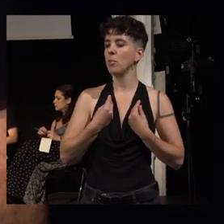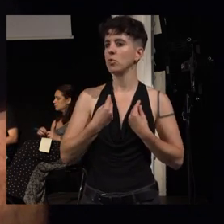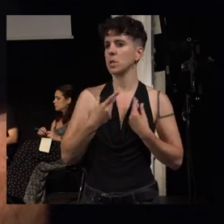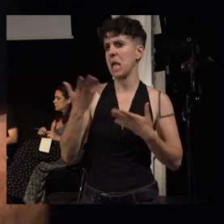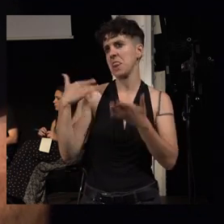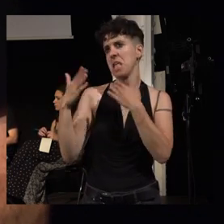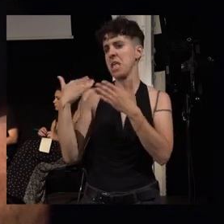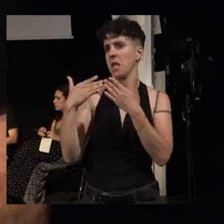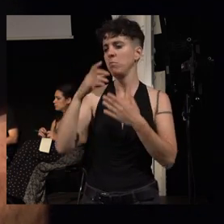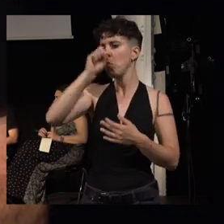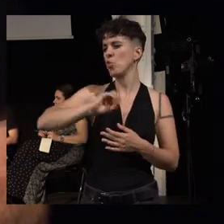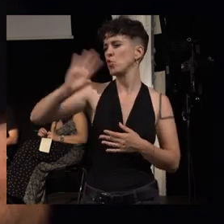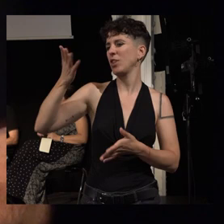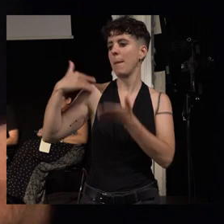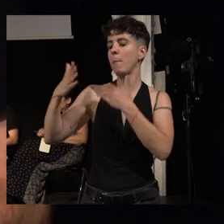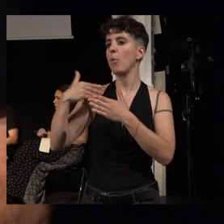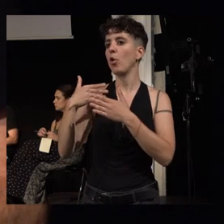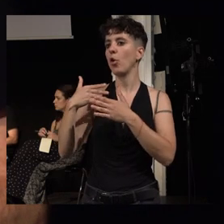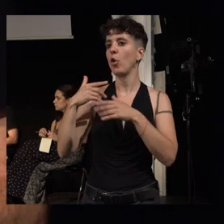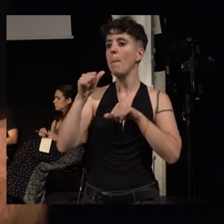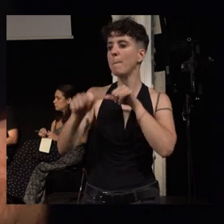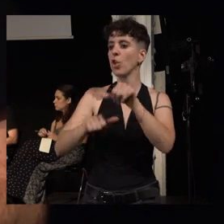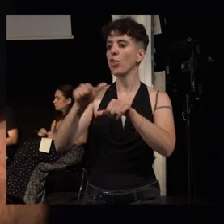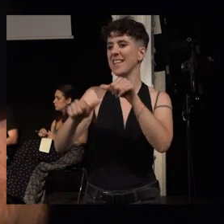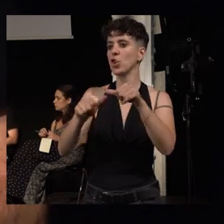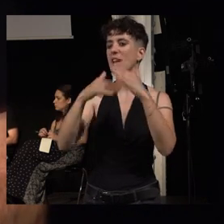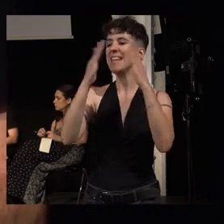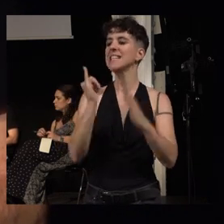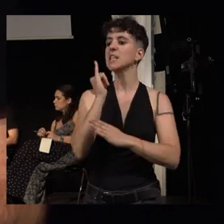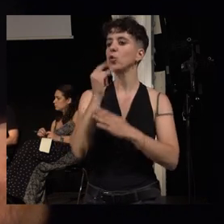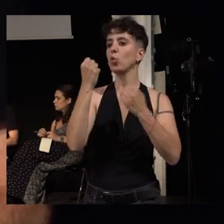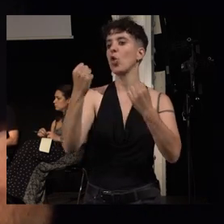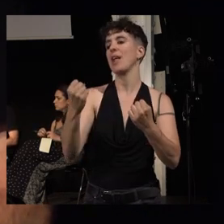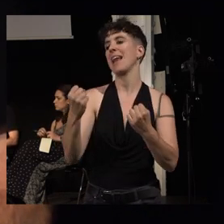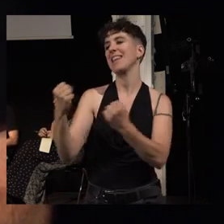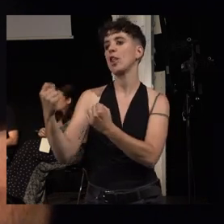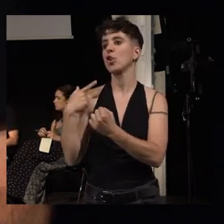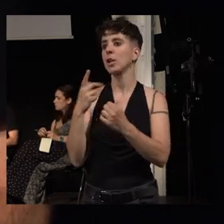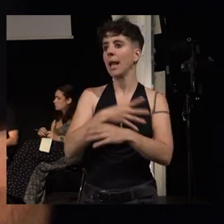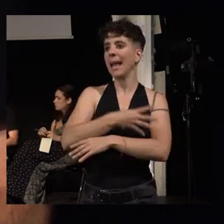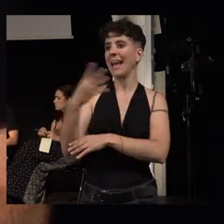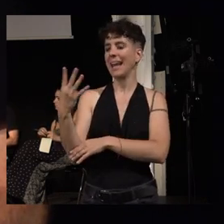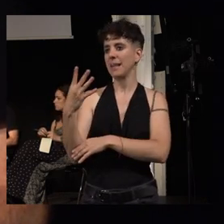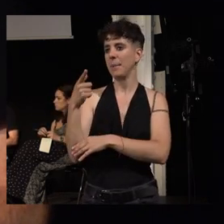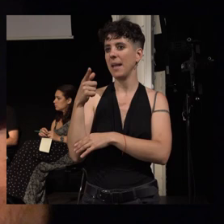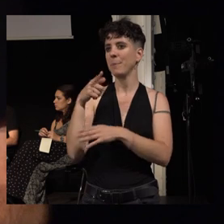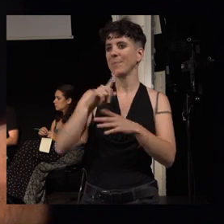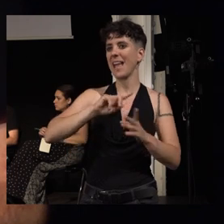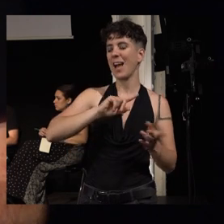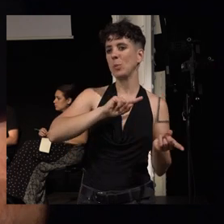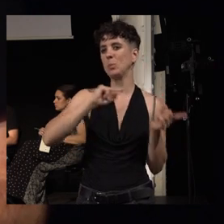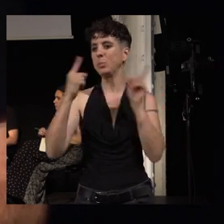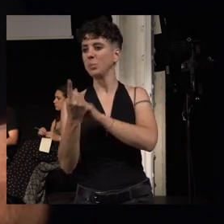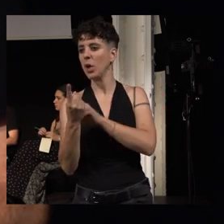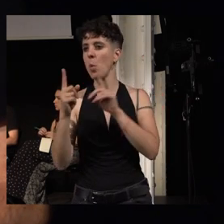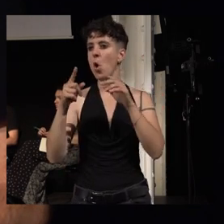hace mucho tiempo la institucionalización de organizaciones LGTB que se convierten en organizaciones de servicio sin